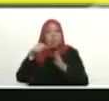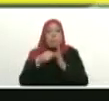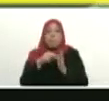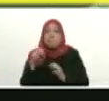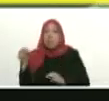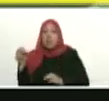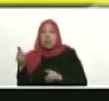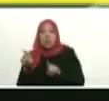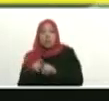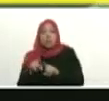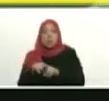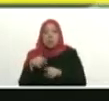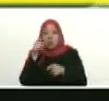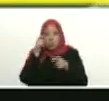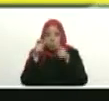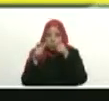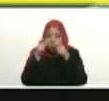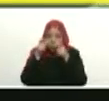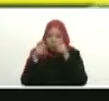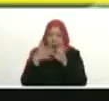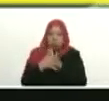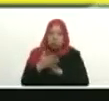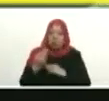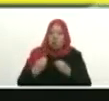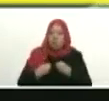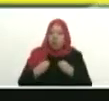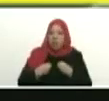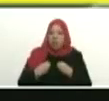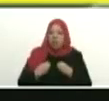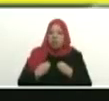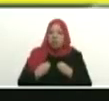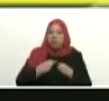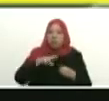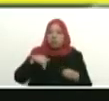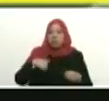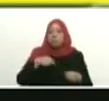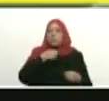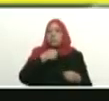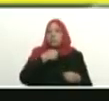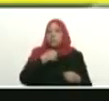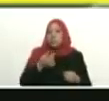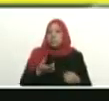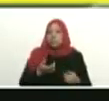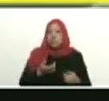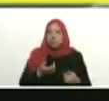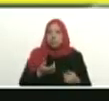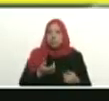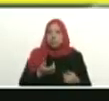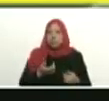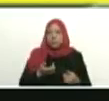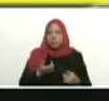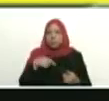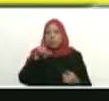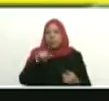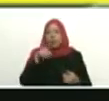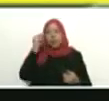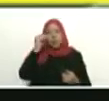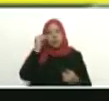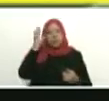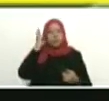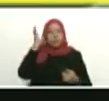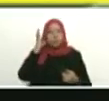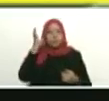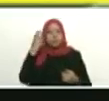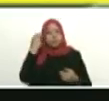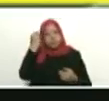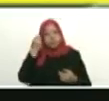Además de todo el espionaje que hacen sobre nuestra vida y nuestros gustos. Entonces hay que crear también una conciencia